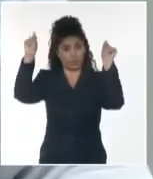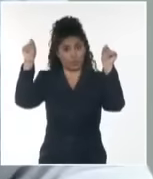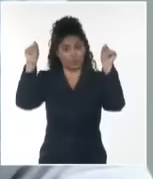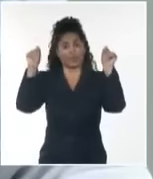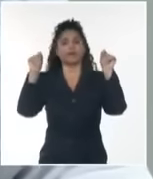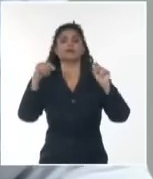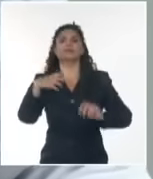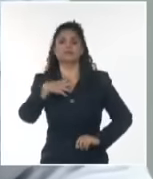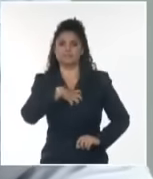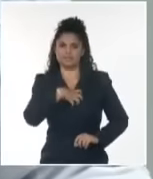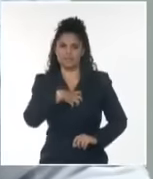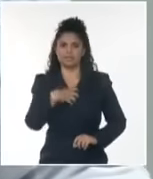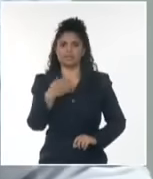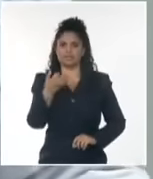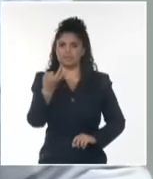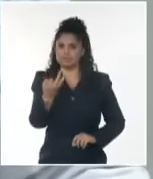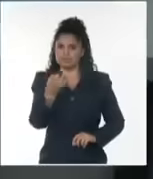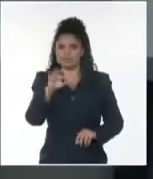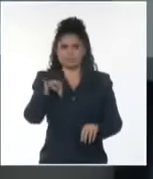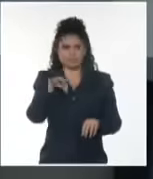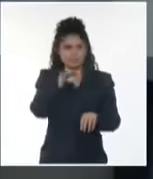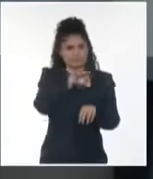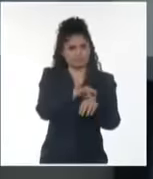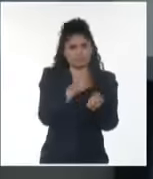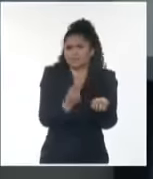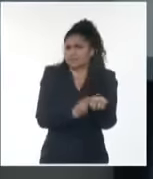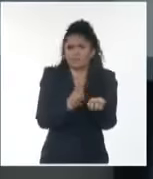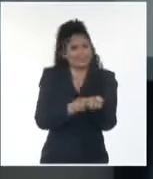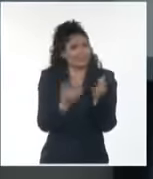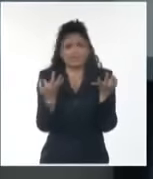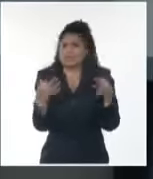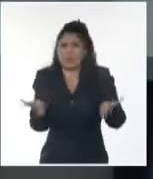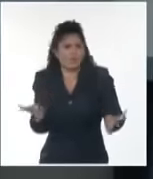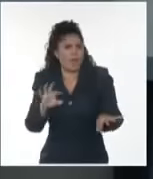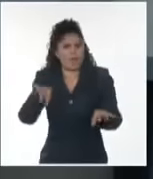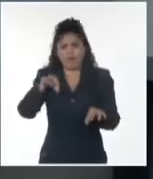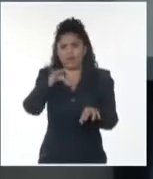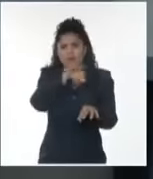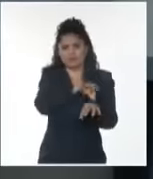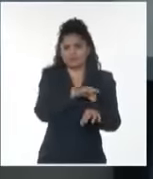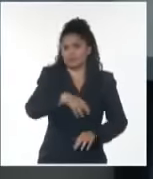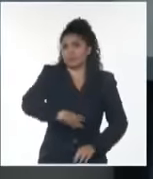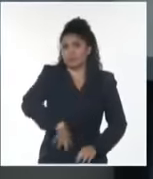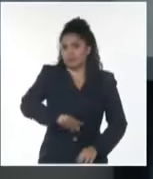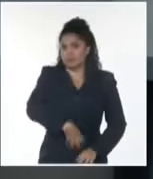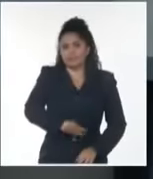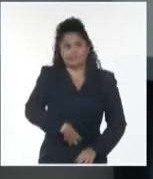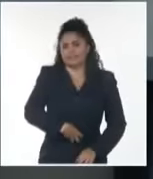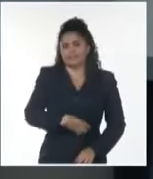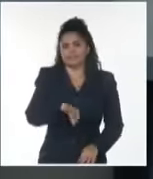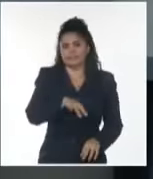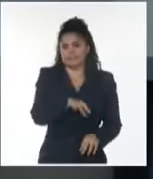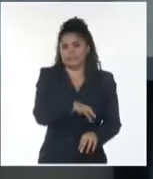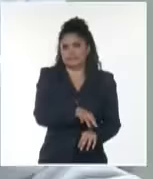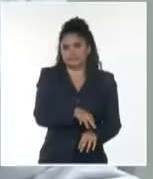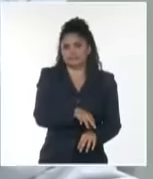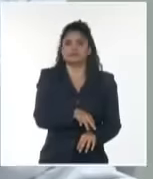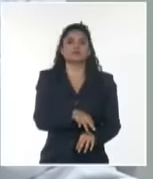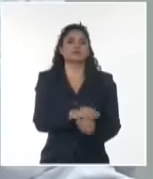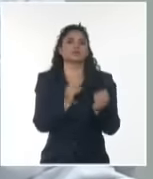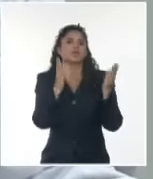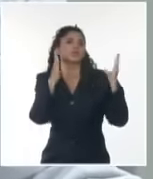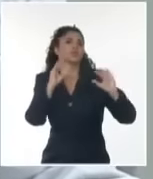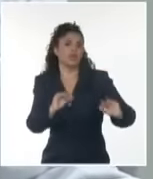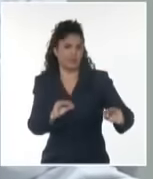regiones. Pero el cule es ese mosquito habitual. El cule es el mosquito ese que molesta mucho en el horario nocturno